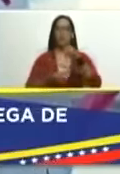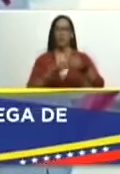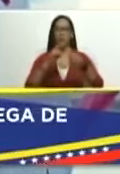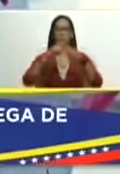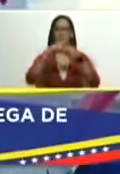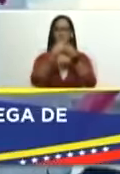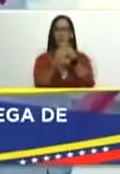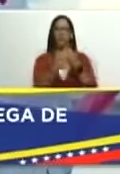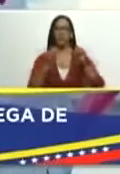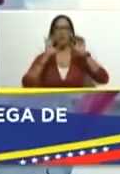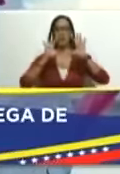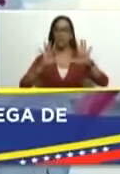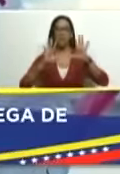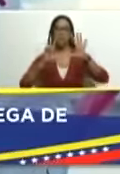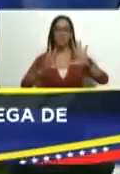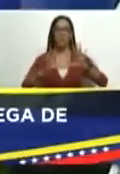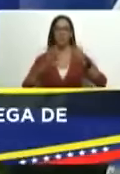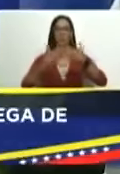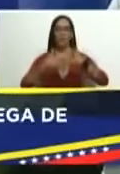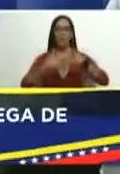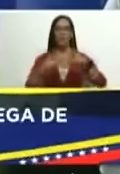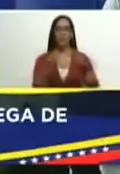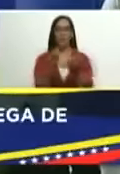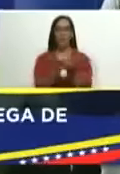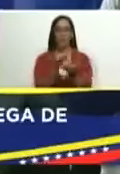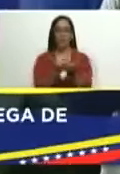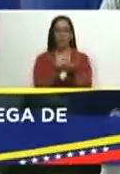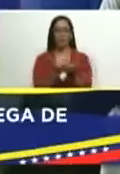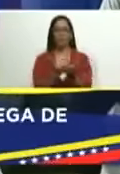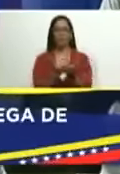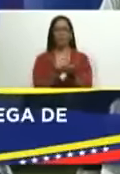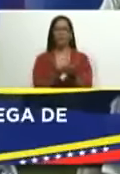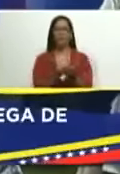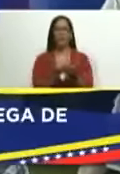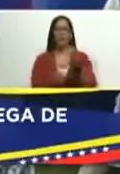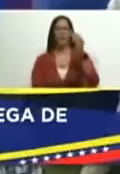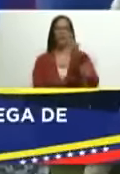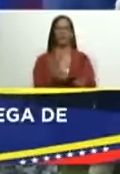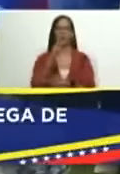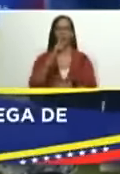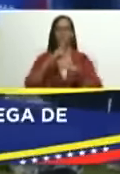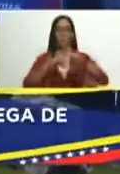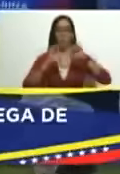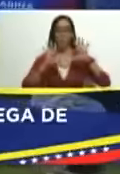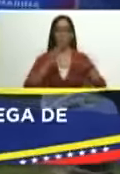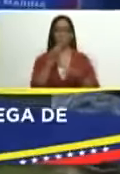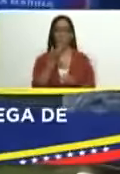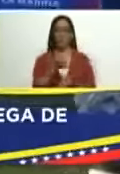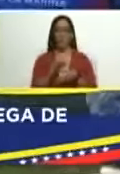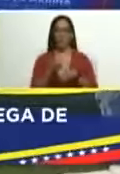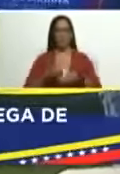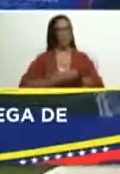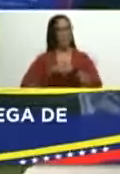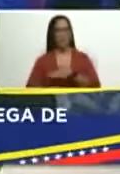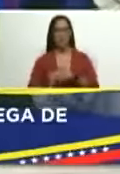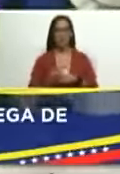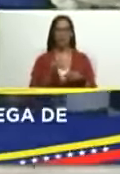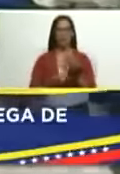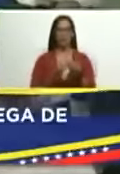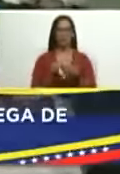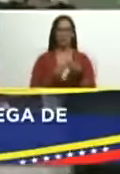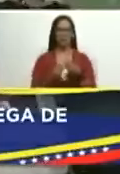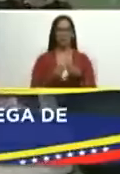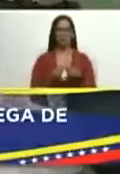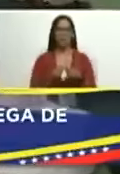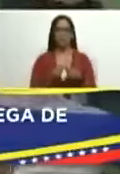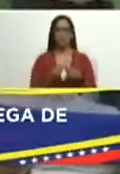los 18 motores de la economía. Creé el 1x10 del buen gobierno, pariendo lo creamos y